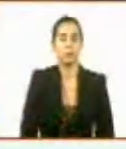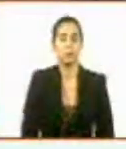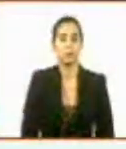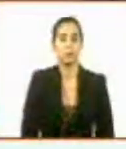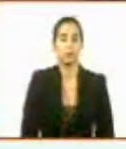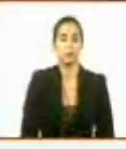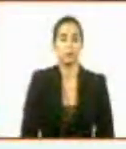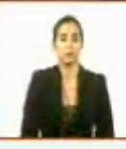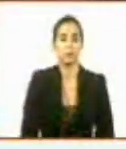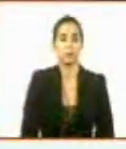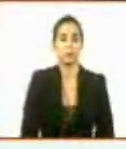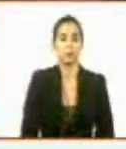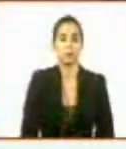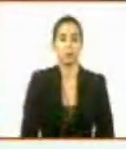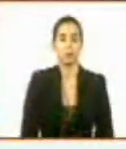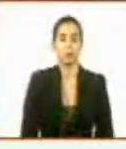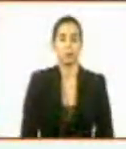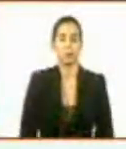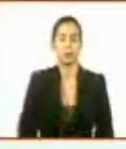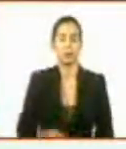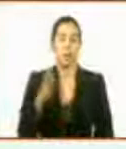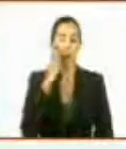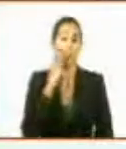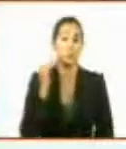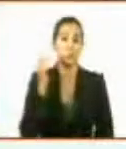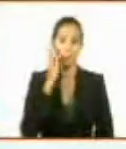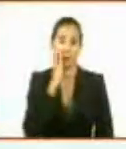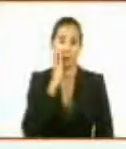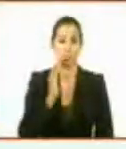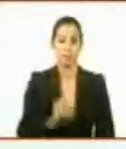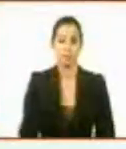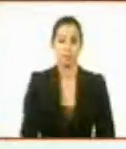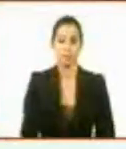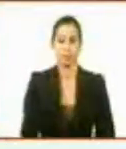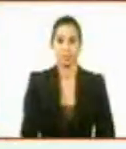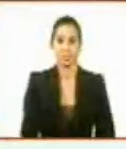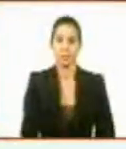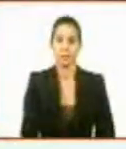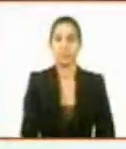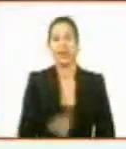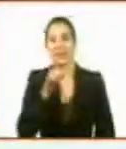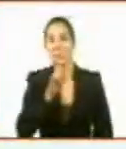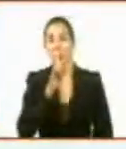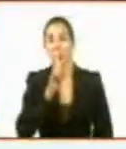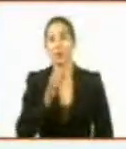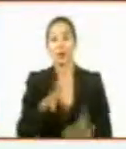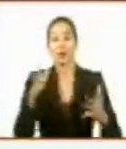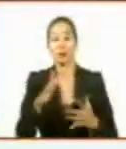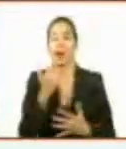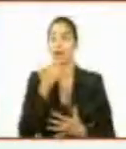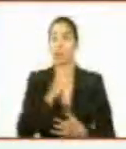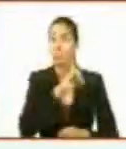República Gran Jamairilla, Libia, República Popular Socialista. Y eso es una de las grandes fortalezas que